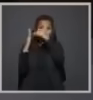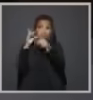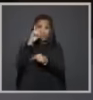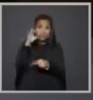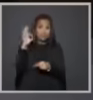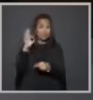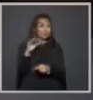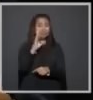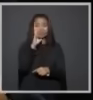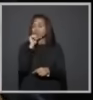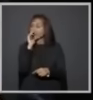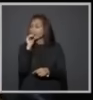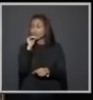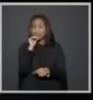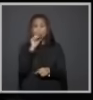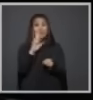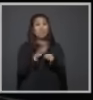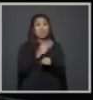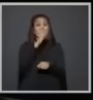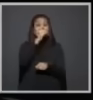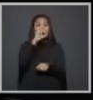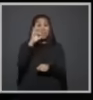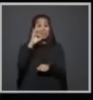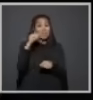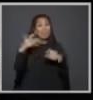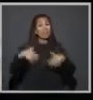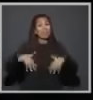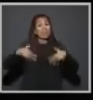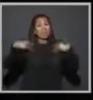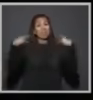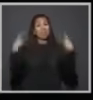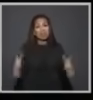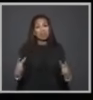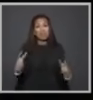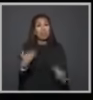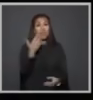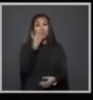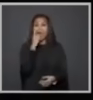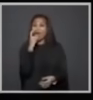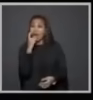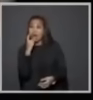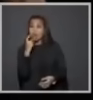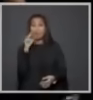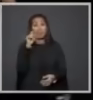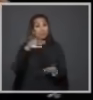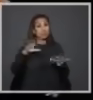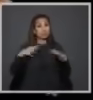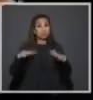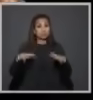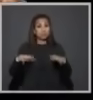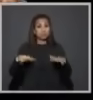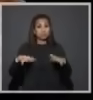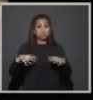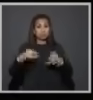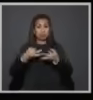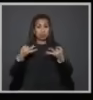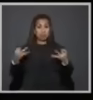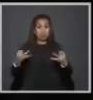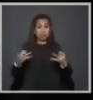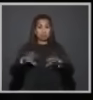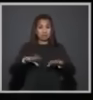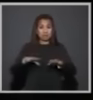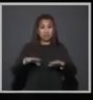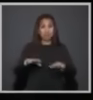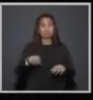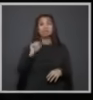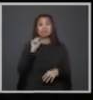por sismos, sino porque ya no hay agua y hay que descentralizar. Entonces, lo que